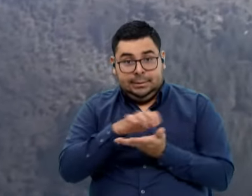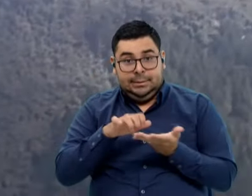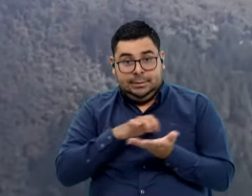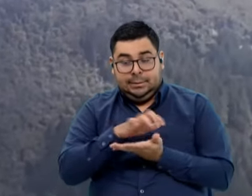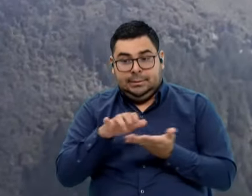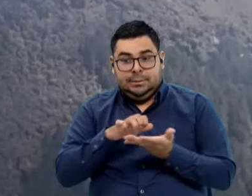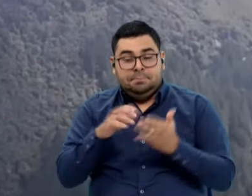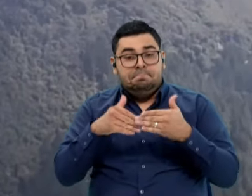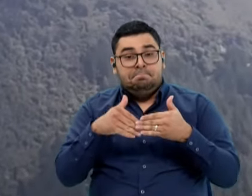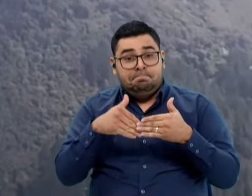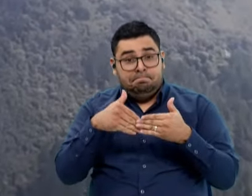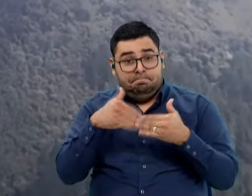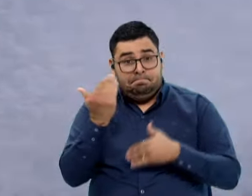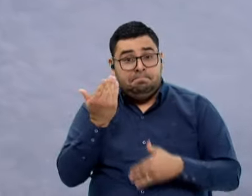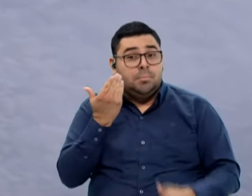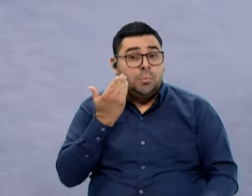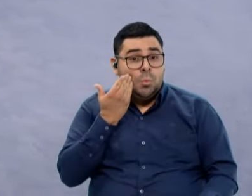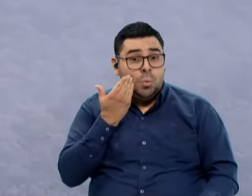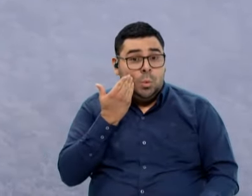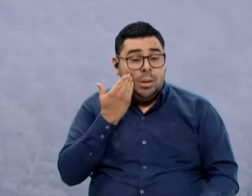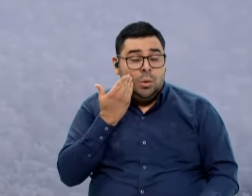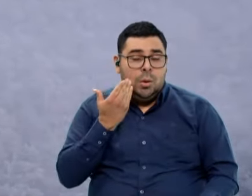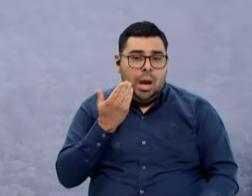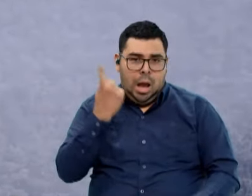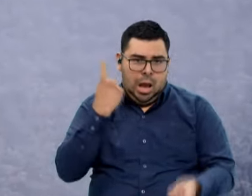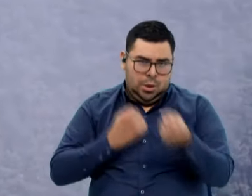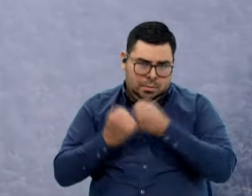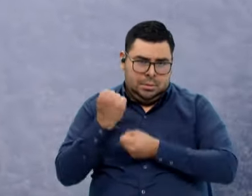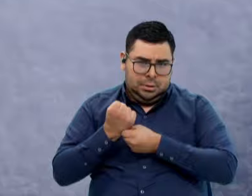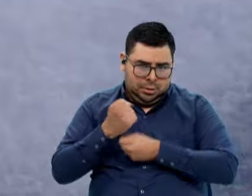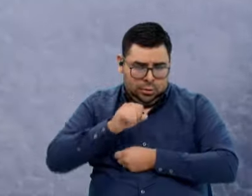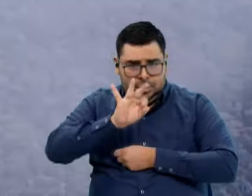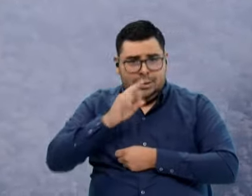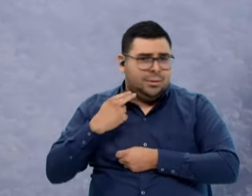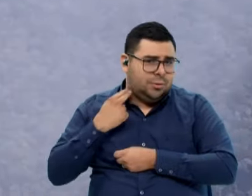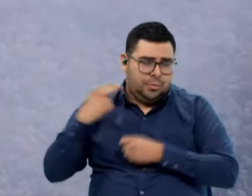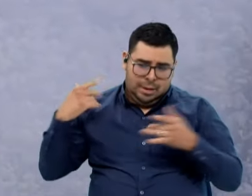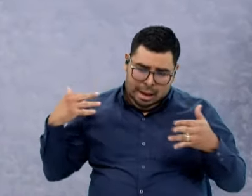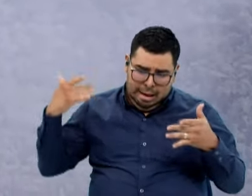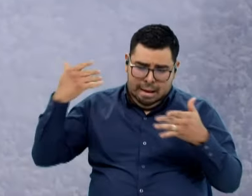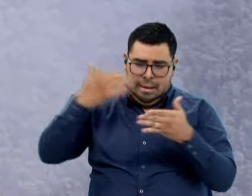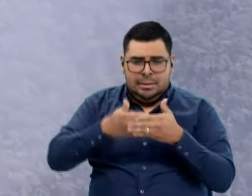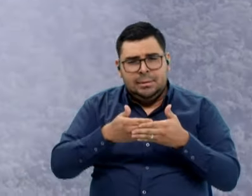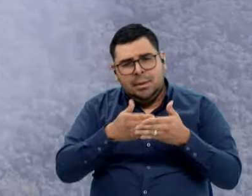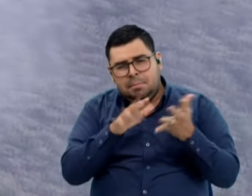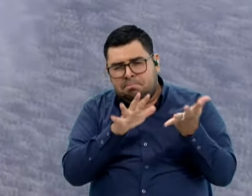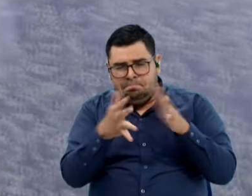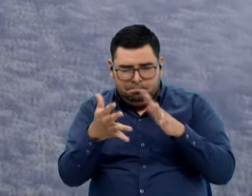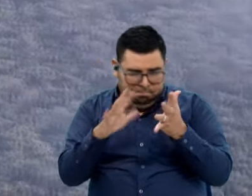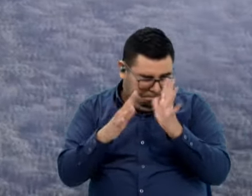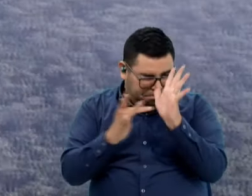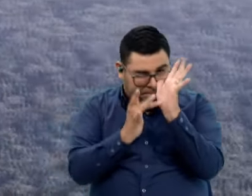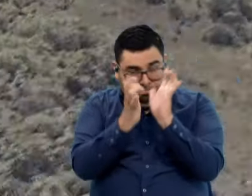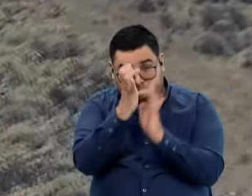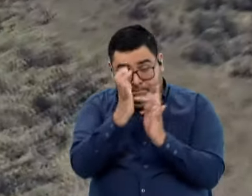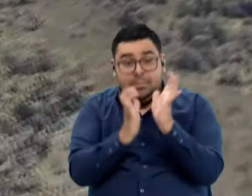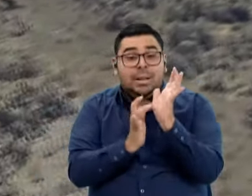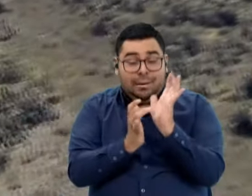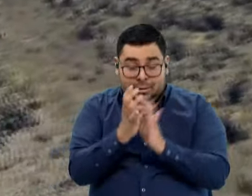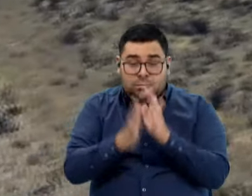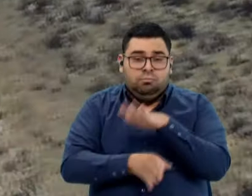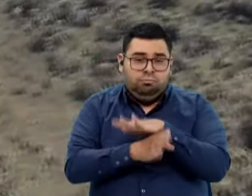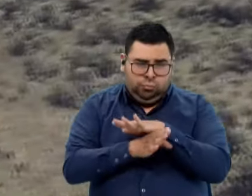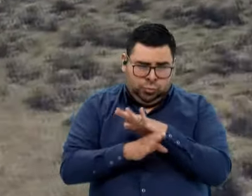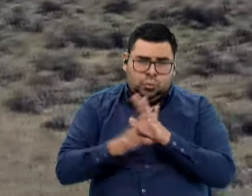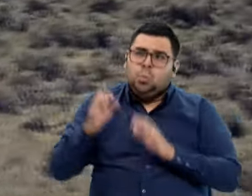arrancó oficialmente desde el 3 de noviembre del año pasado y va hasta finales de marzo y comienzos de abril de este 2024.